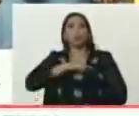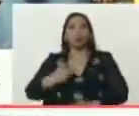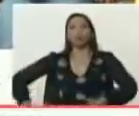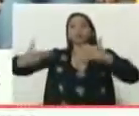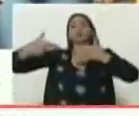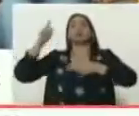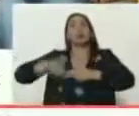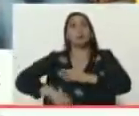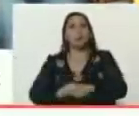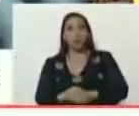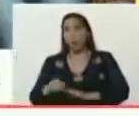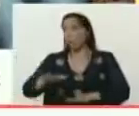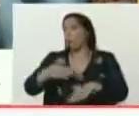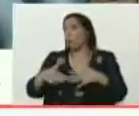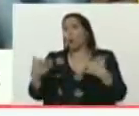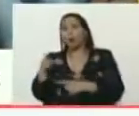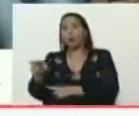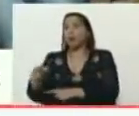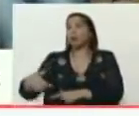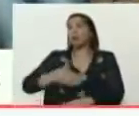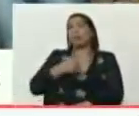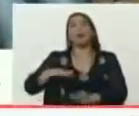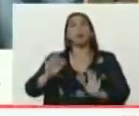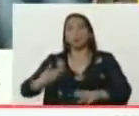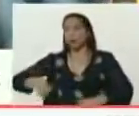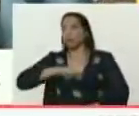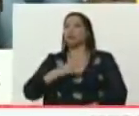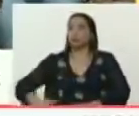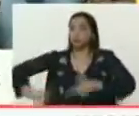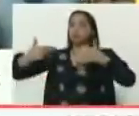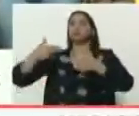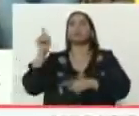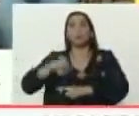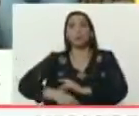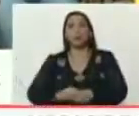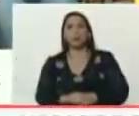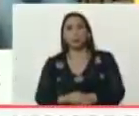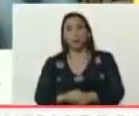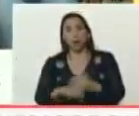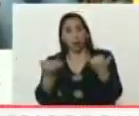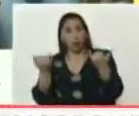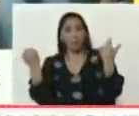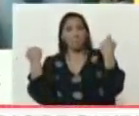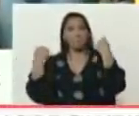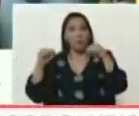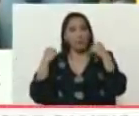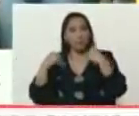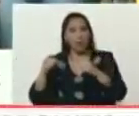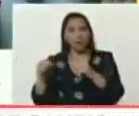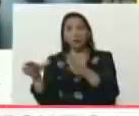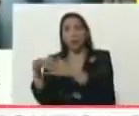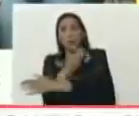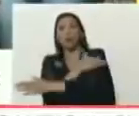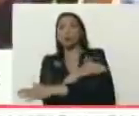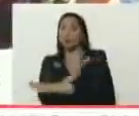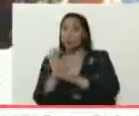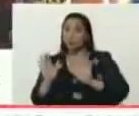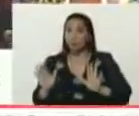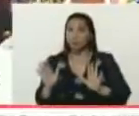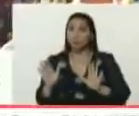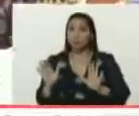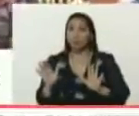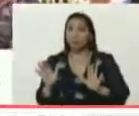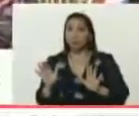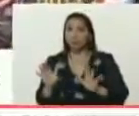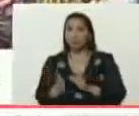Nosotros queremos. Cuando ustedes quieran, nosotros queremos. Ahora prepárense. Prepárense si dan ese